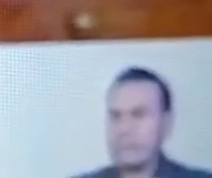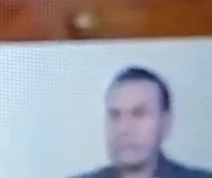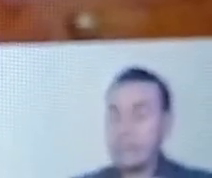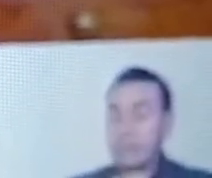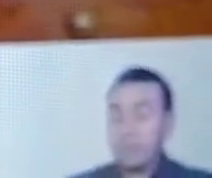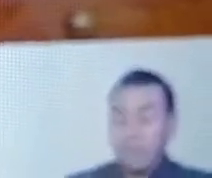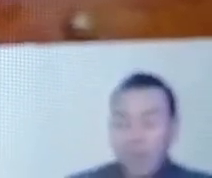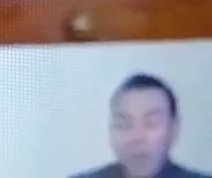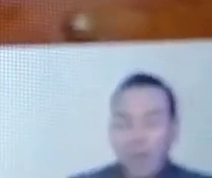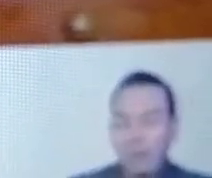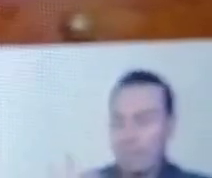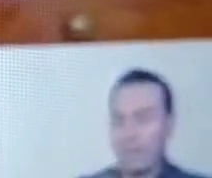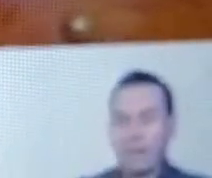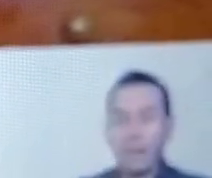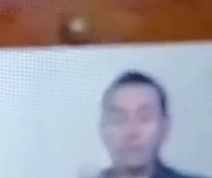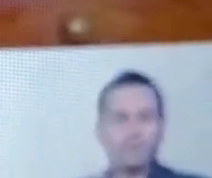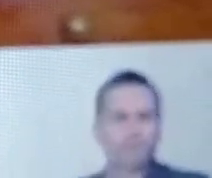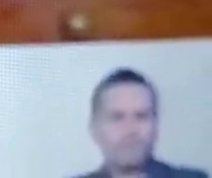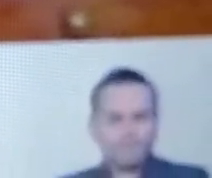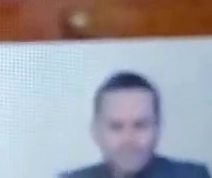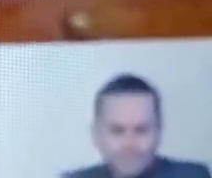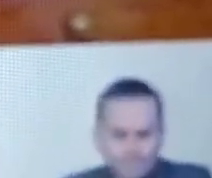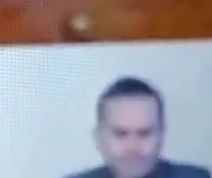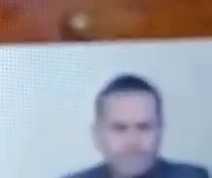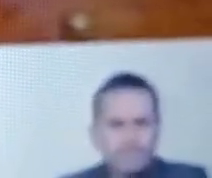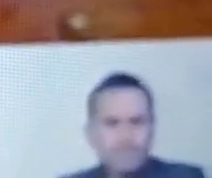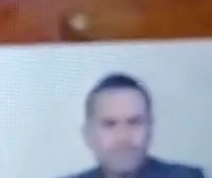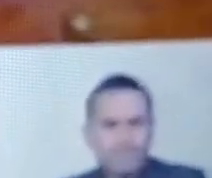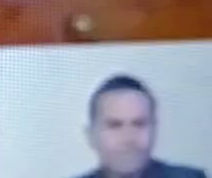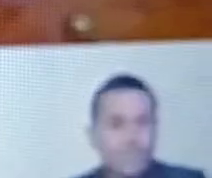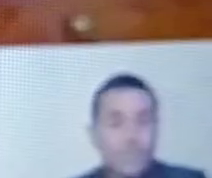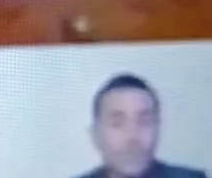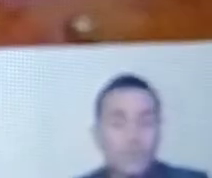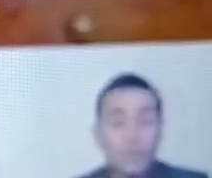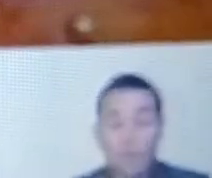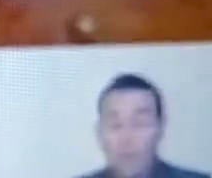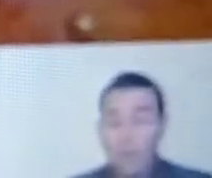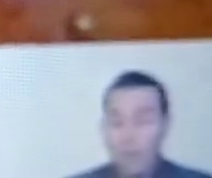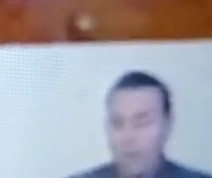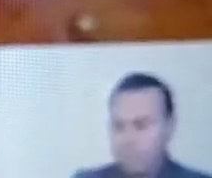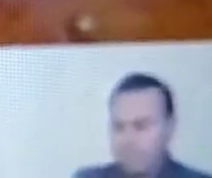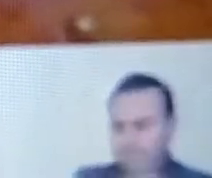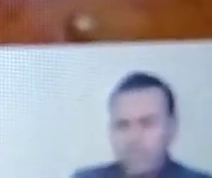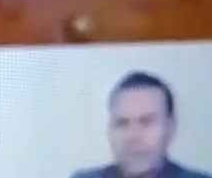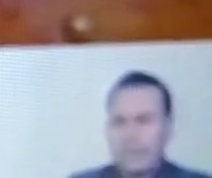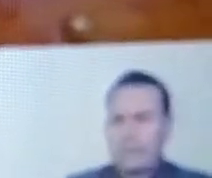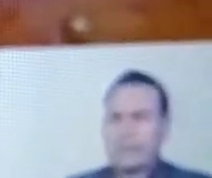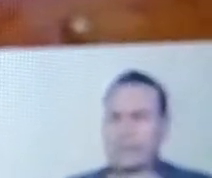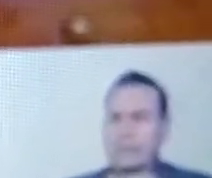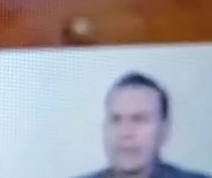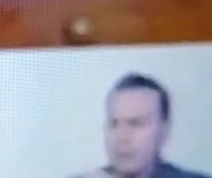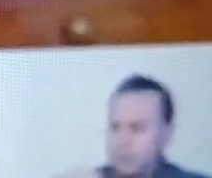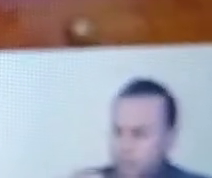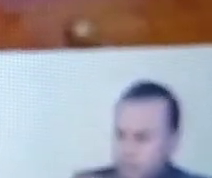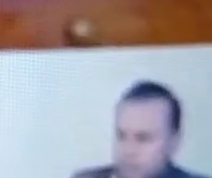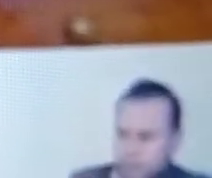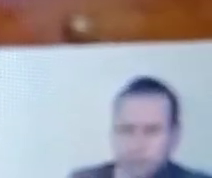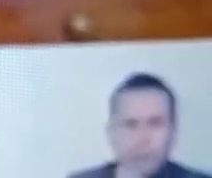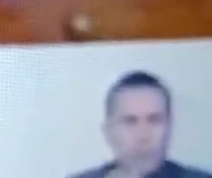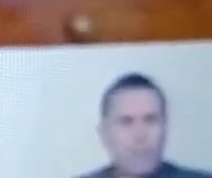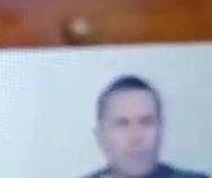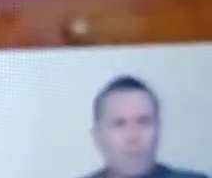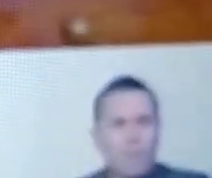nuestra especie, y cuya respuesta colectiva solo ha multiplicado la ansiedad global. Una pandemia que ha profundizado la crisis que ya existía,